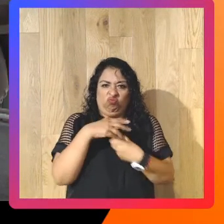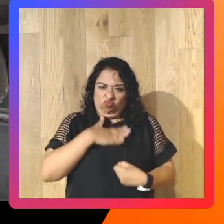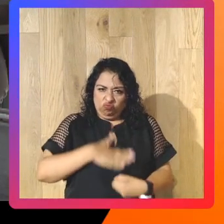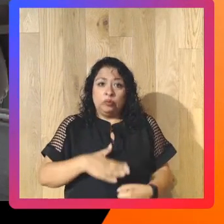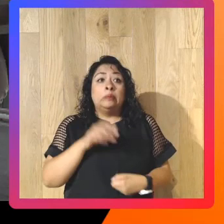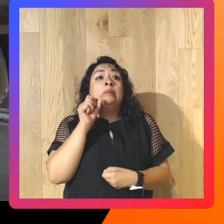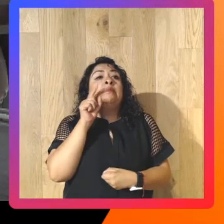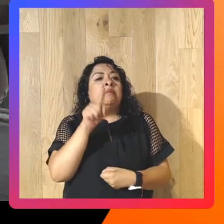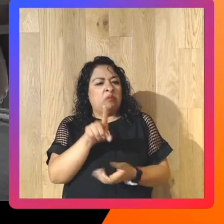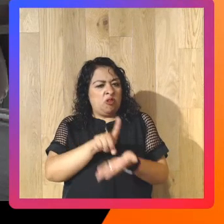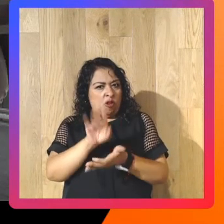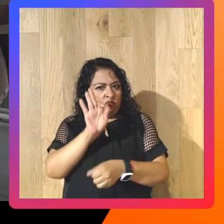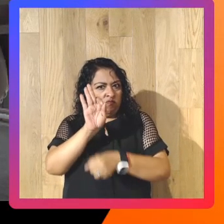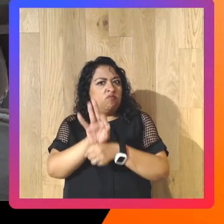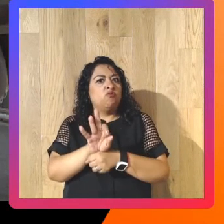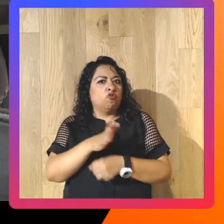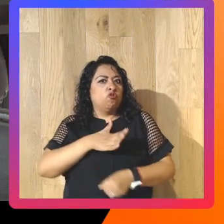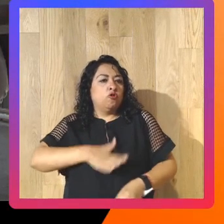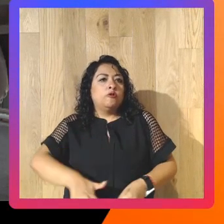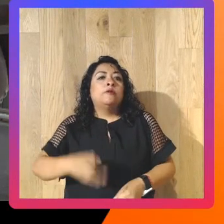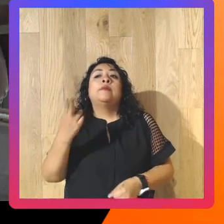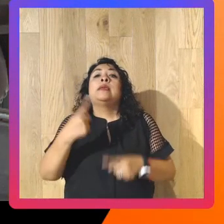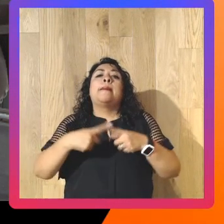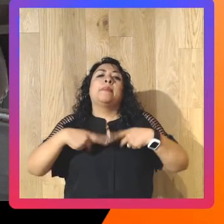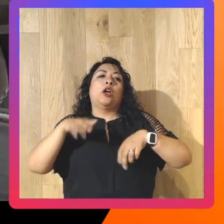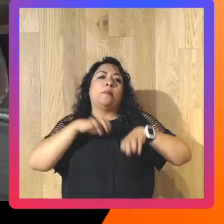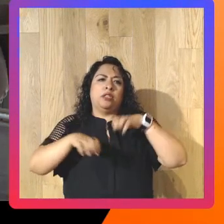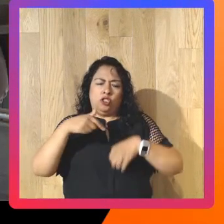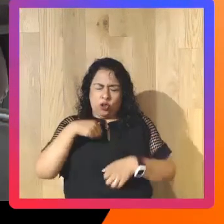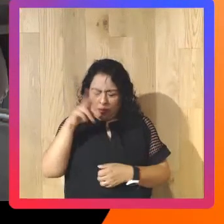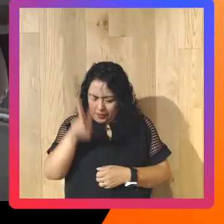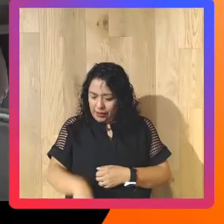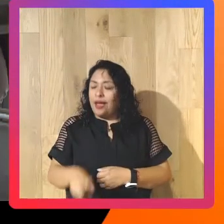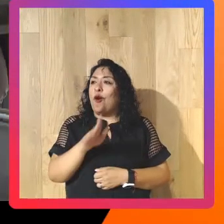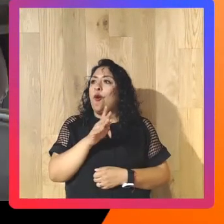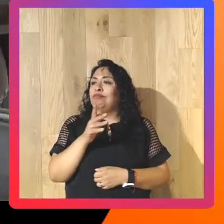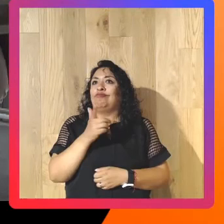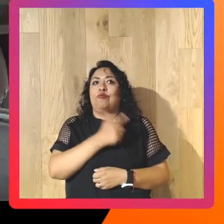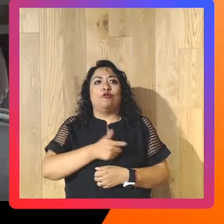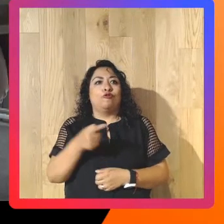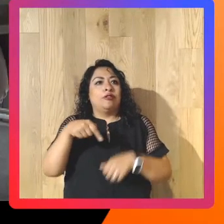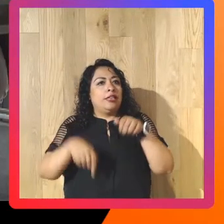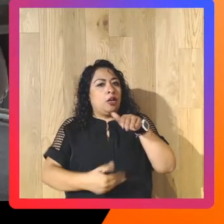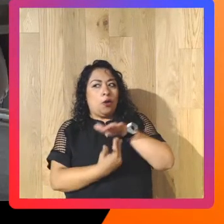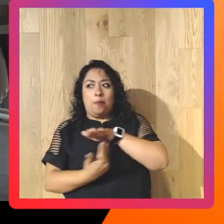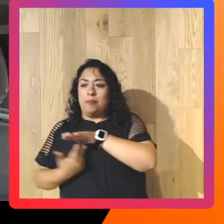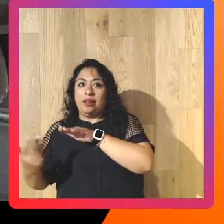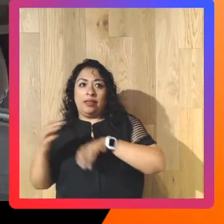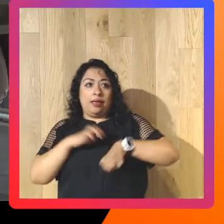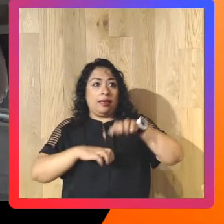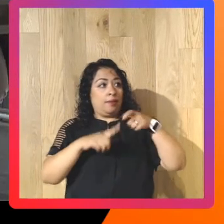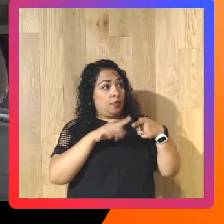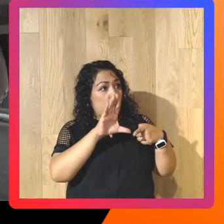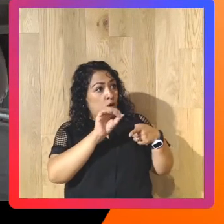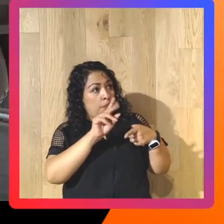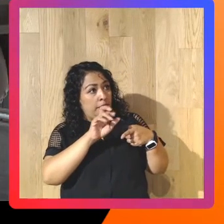y un Estado de Derecho, requerimos empresarios. Y yo estoy muy dichosa de estar aquí compartiendo la mesa con empresarios de